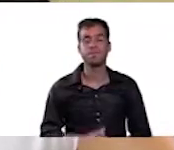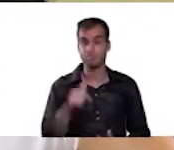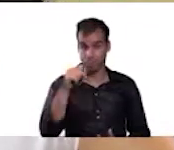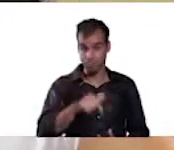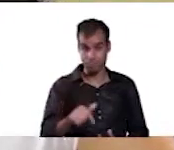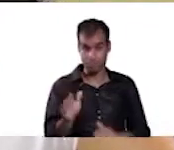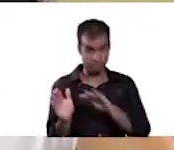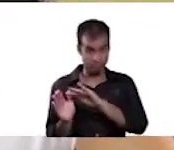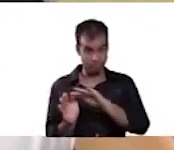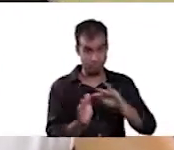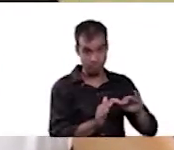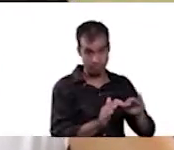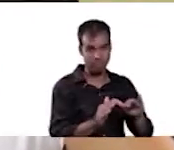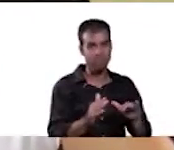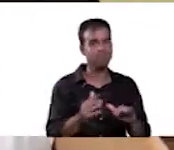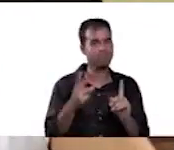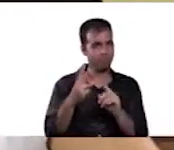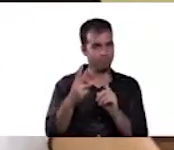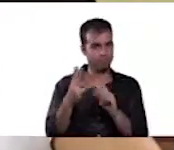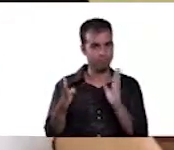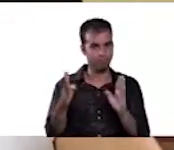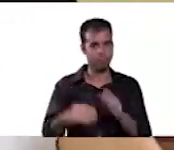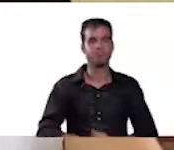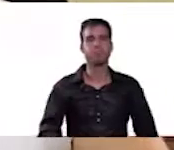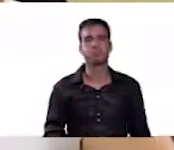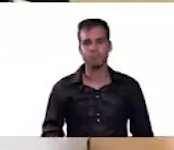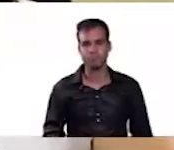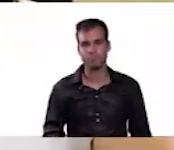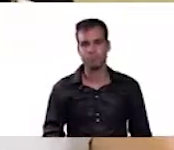pasar al próximo semestre.